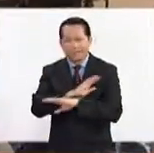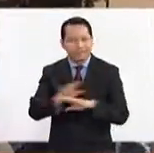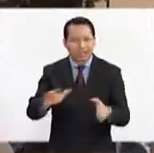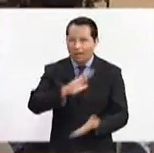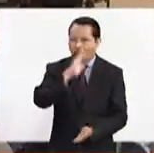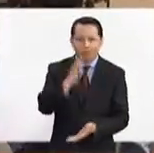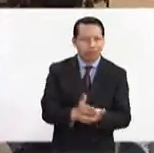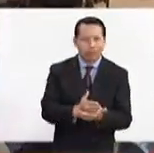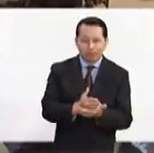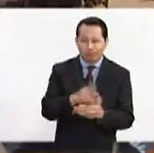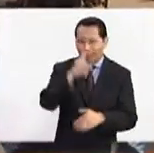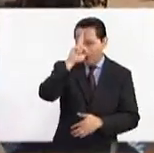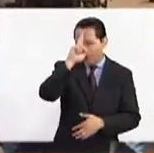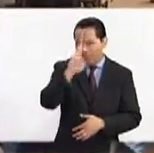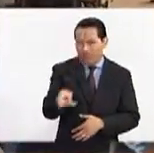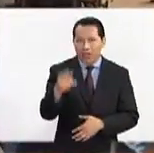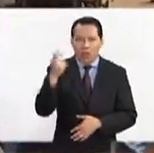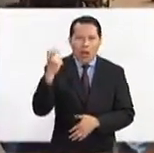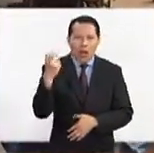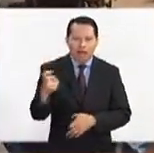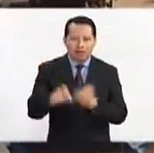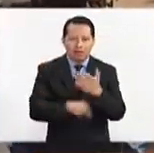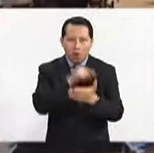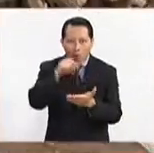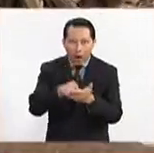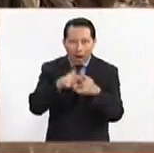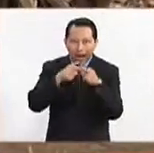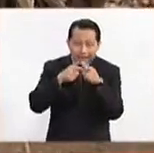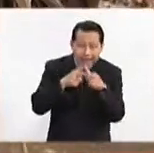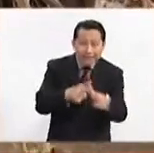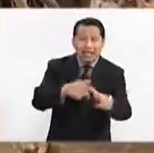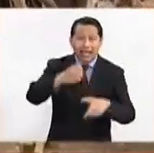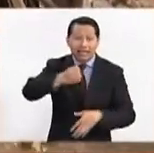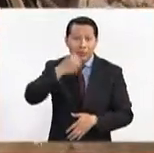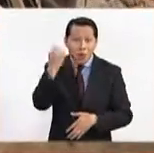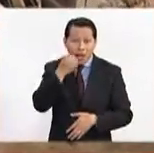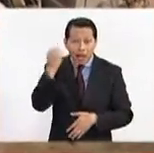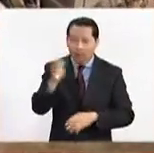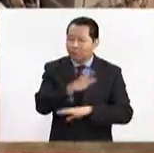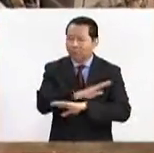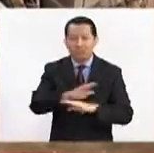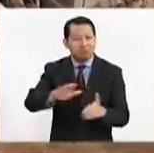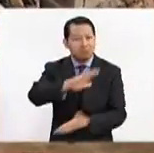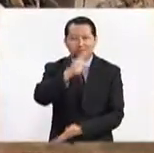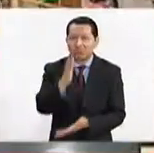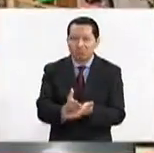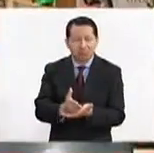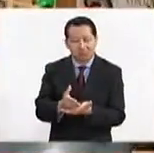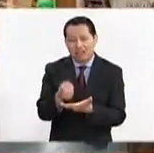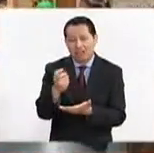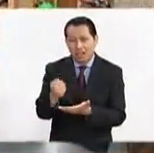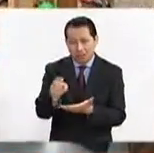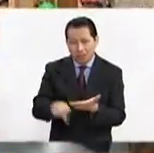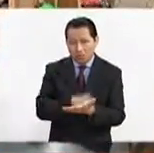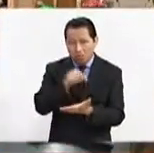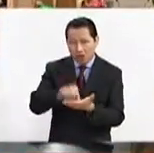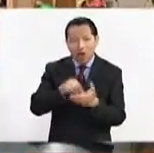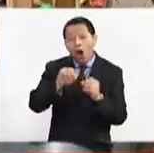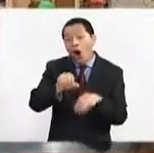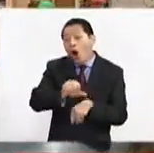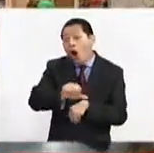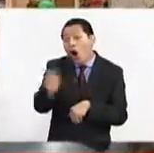queda prohibido que la institución continúe proporcionando esos servicios educativos en ese plantel o en cualquier